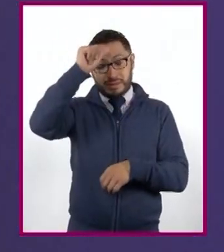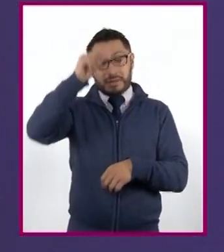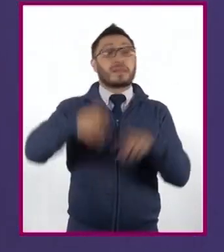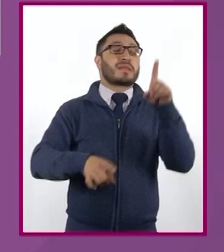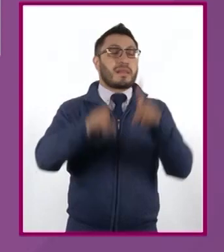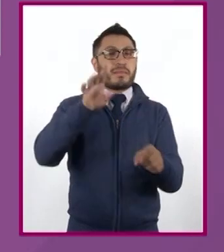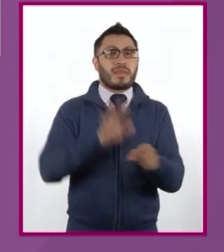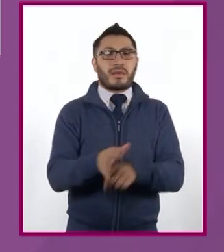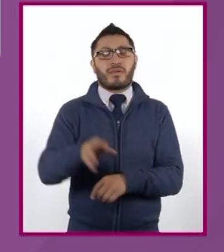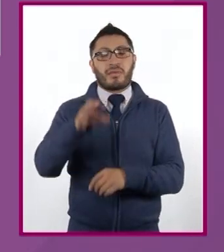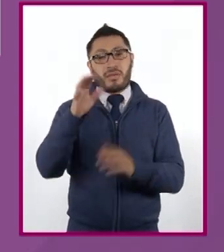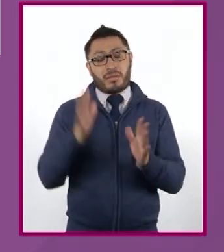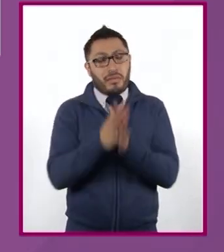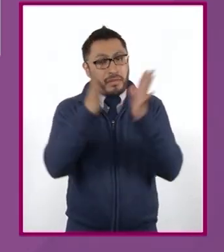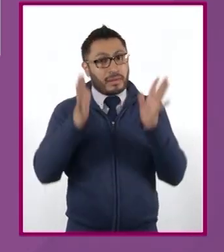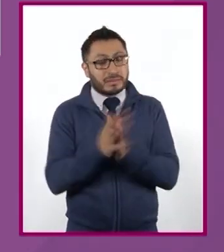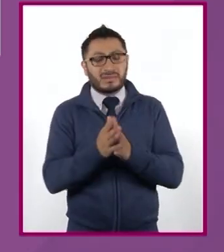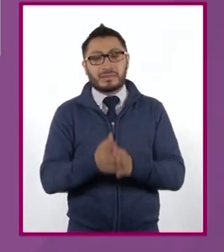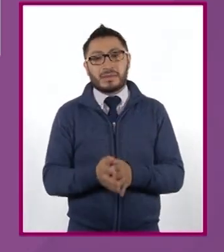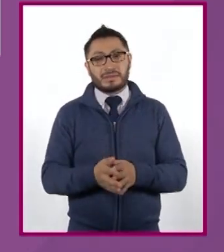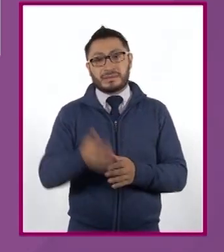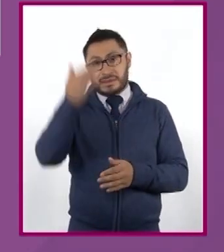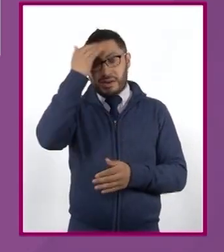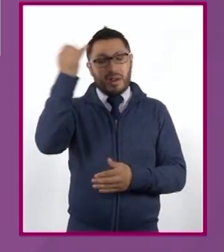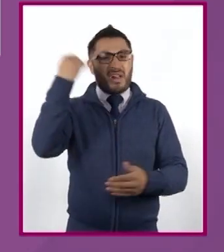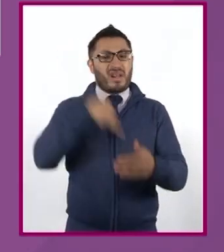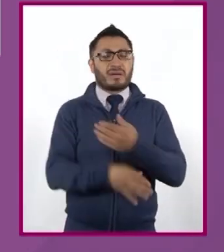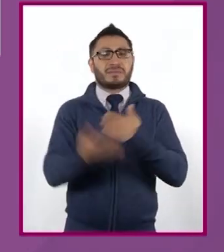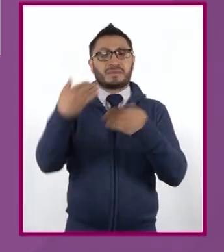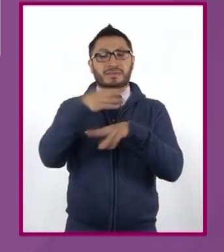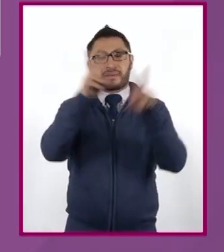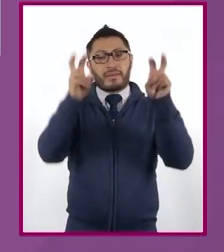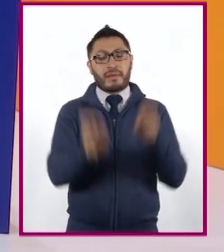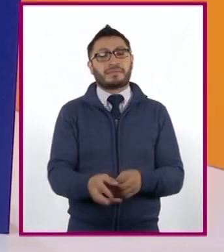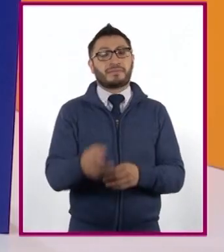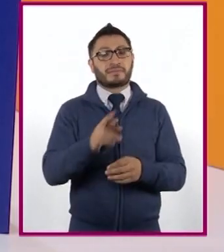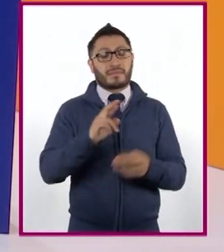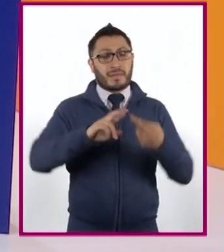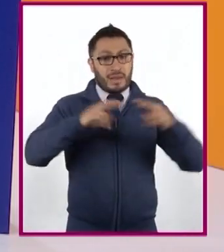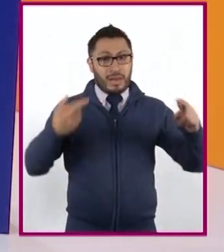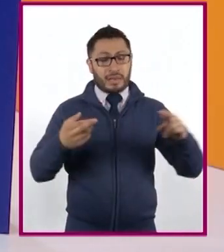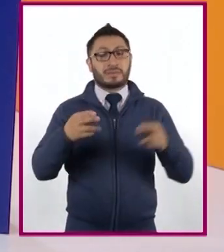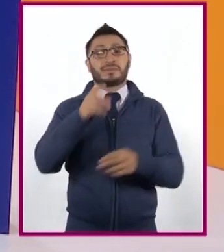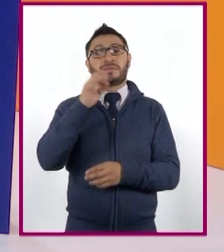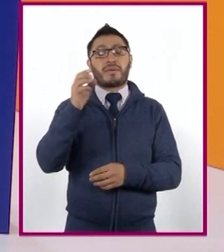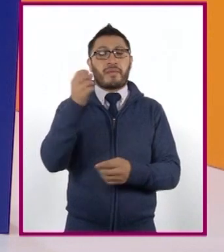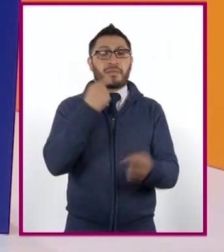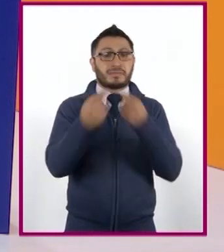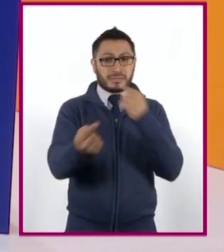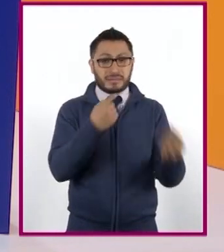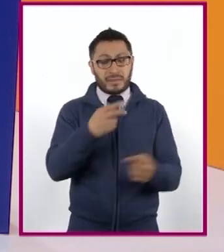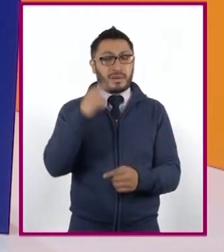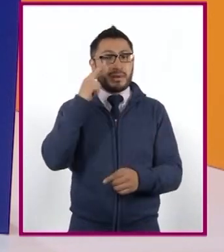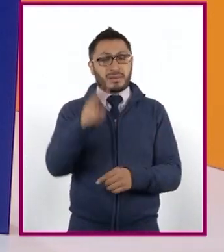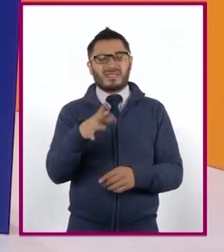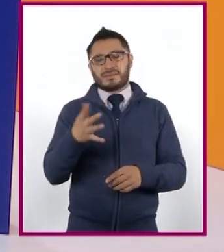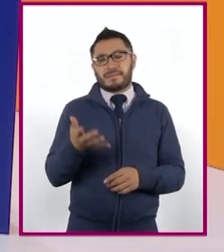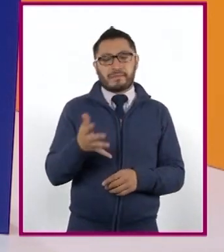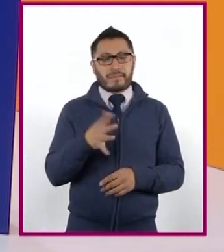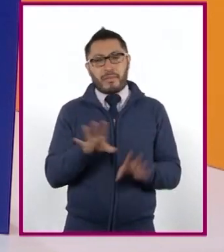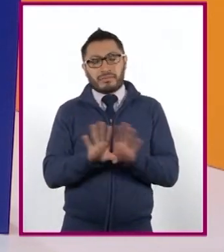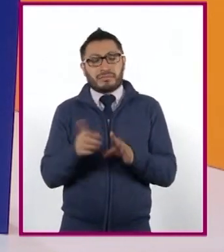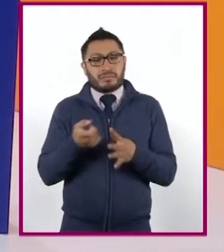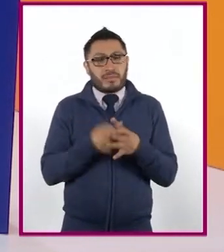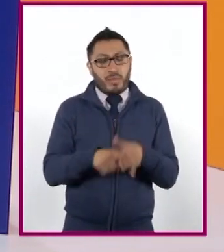participación. Ahondemos más en el tema de los recursos discursivos. Veamos una aproximación inicial